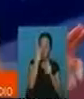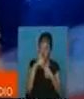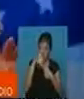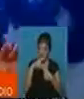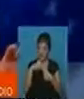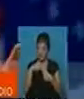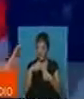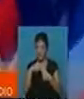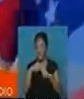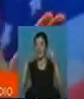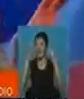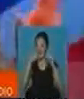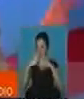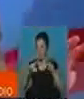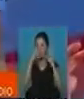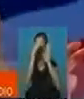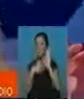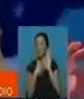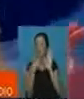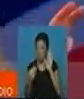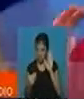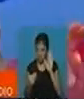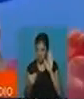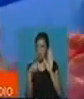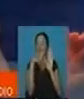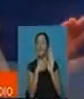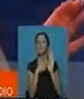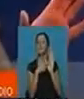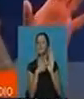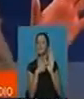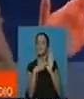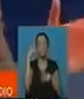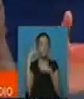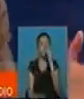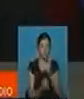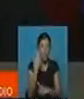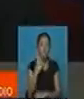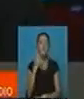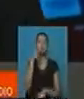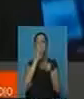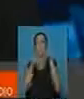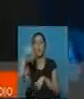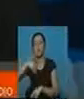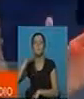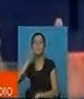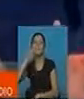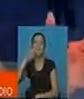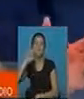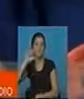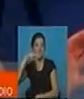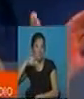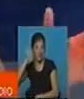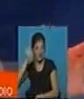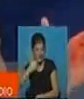empieza el texto, para dotar a los milicianos en